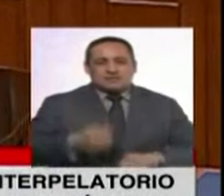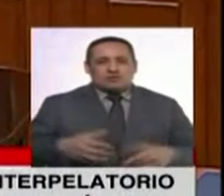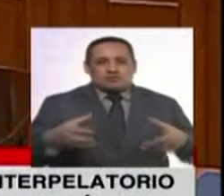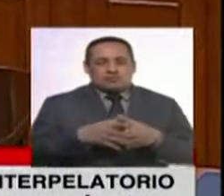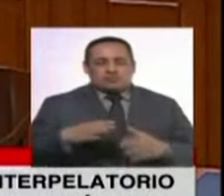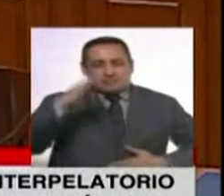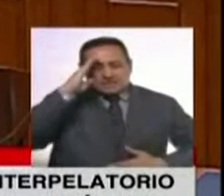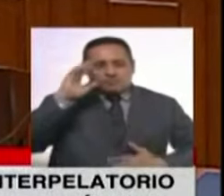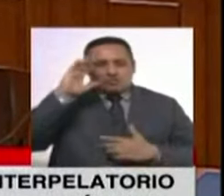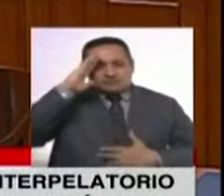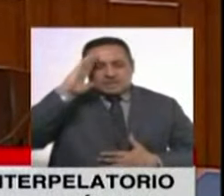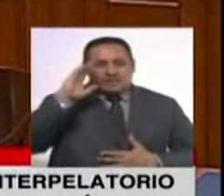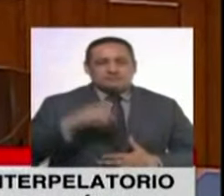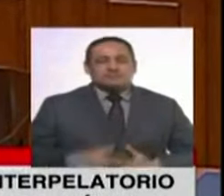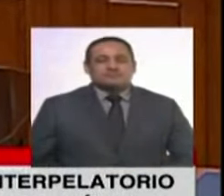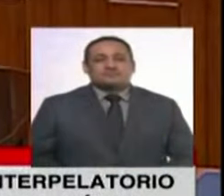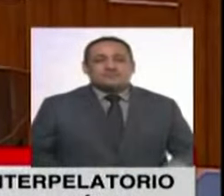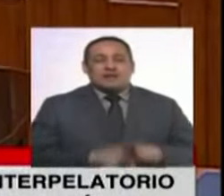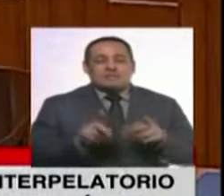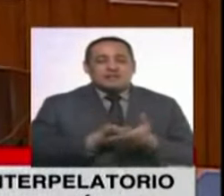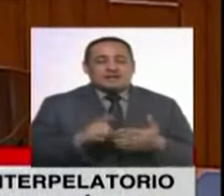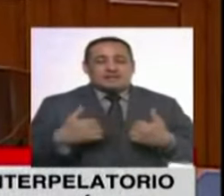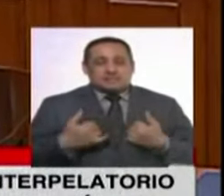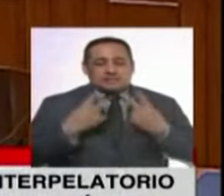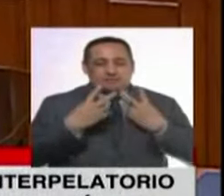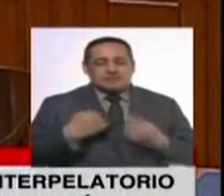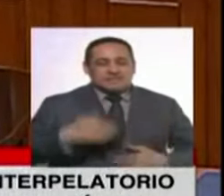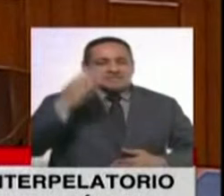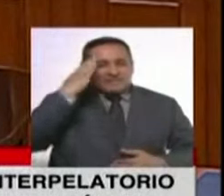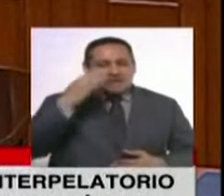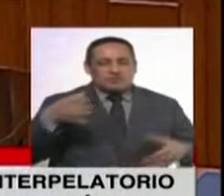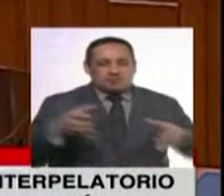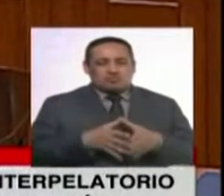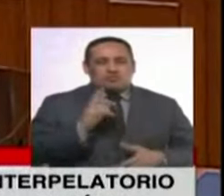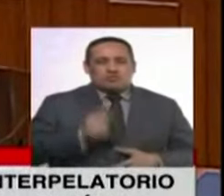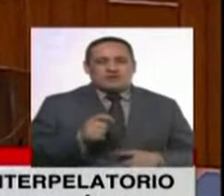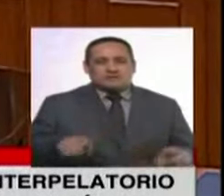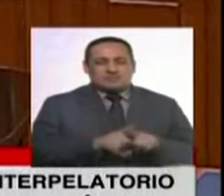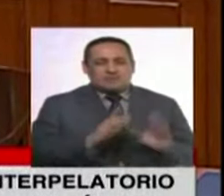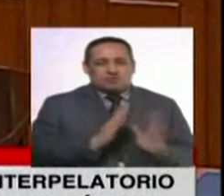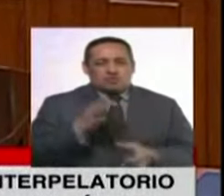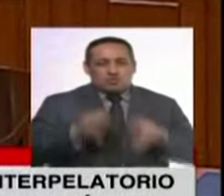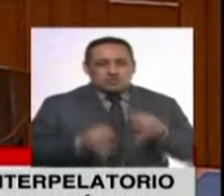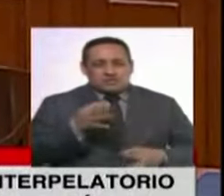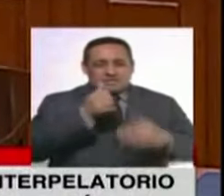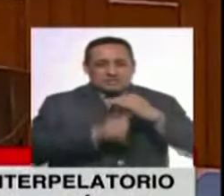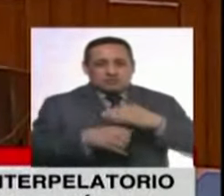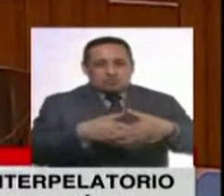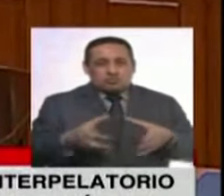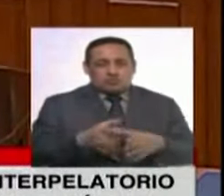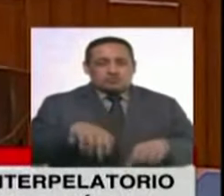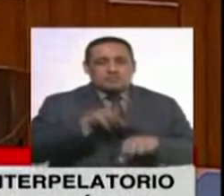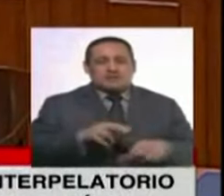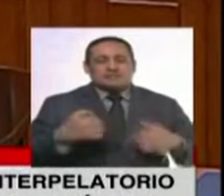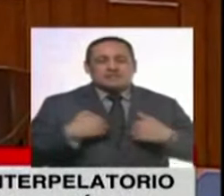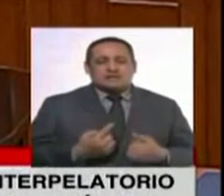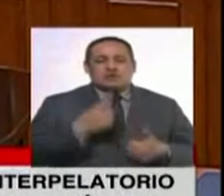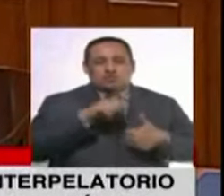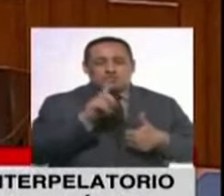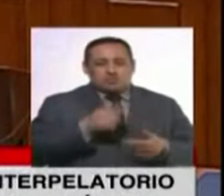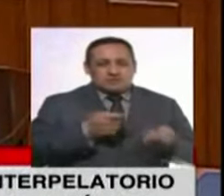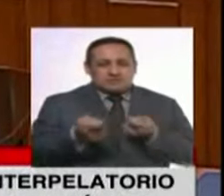militar policial Asimismo se tiene conocimiento que con relación a procesos judiciales en el fuero común tiene uno